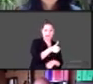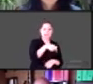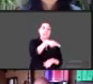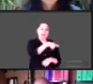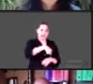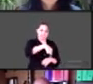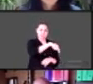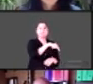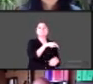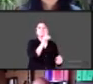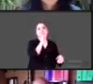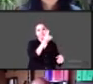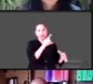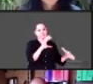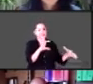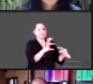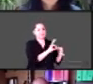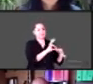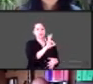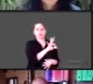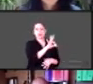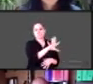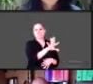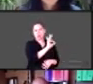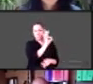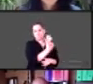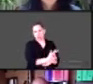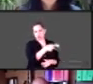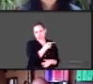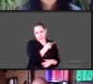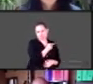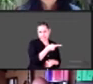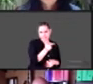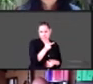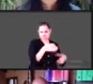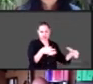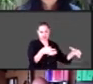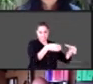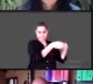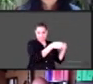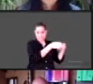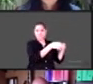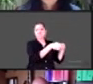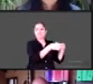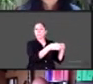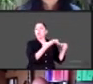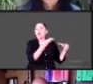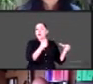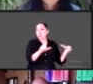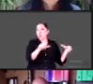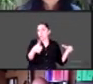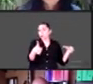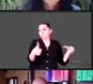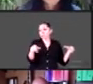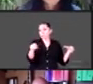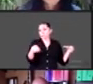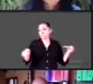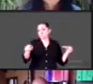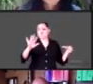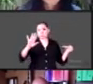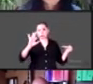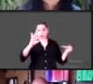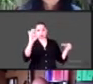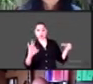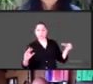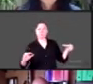45% de situación de pobreza, pero claramente se dispara por arriba del 50% los